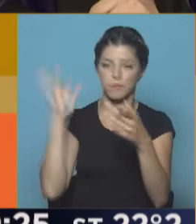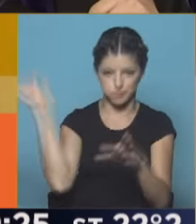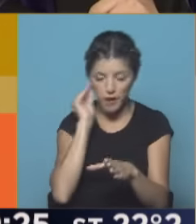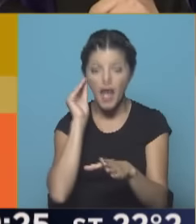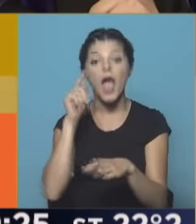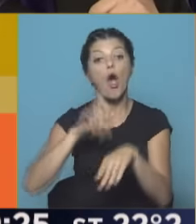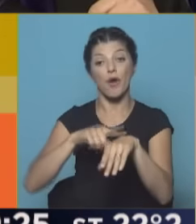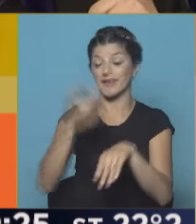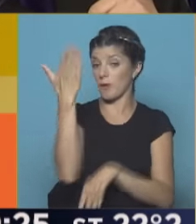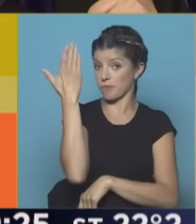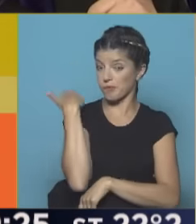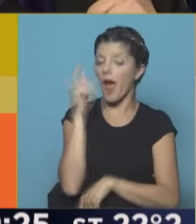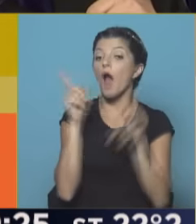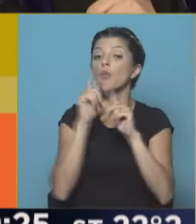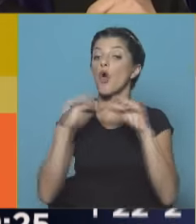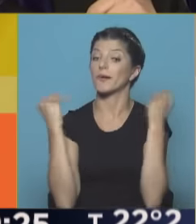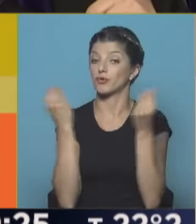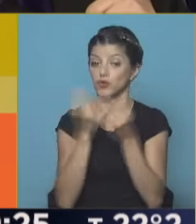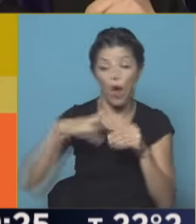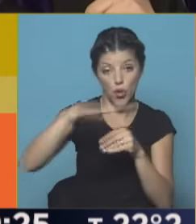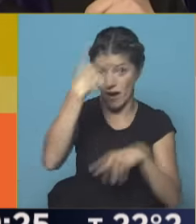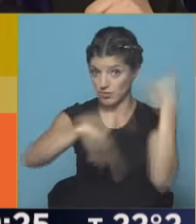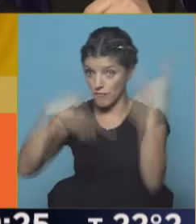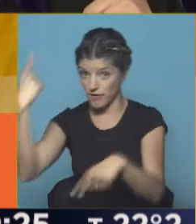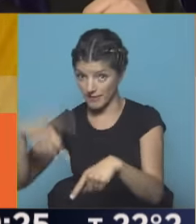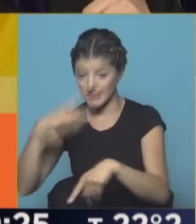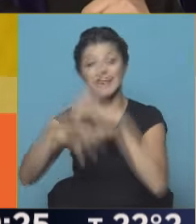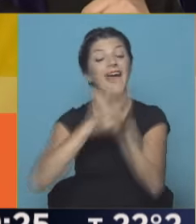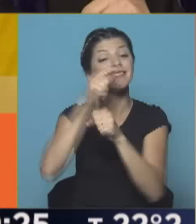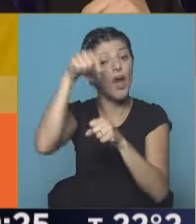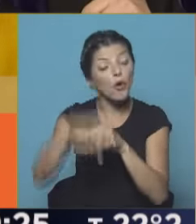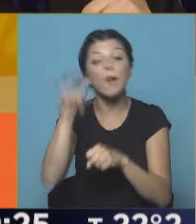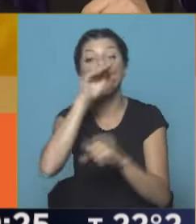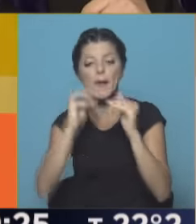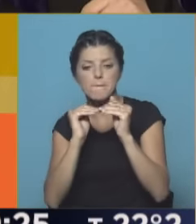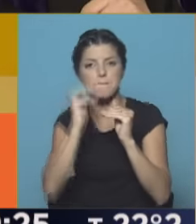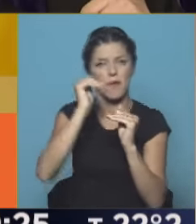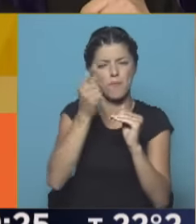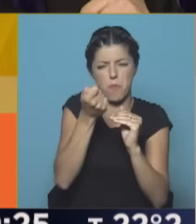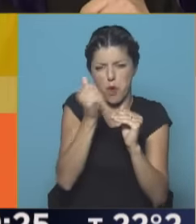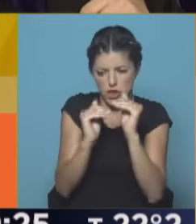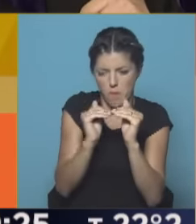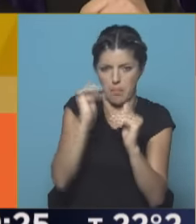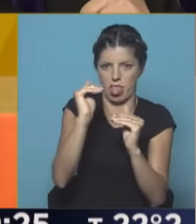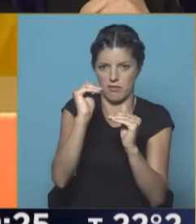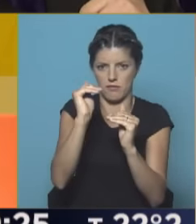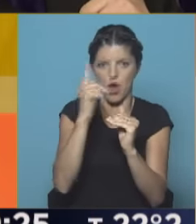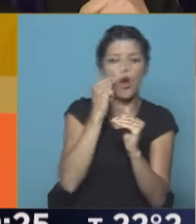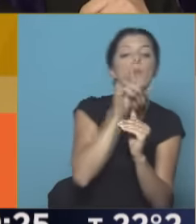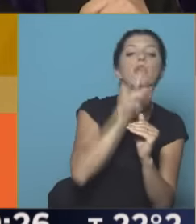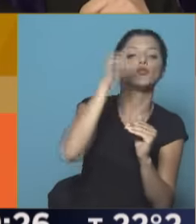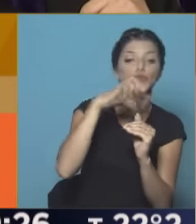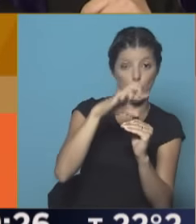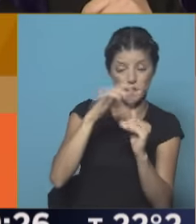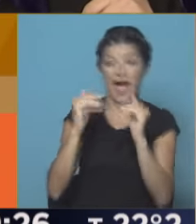algunos resultados anticipados en varios estados, lo que le han dado una leve diferencia a Hillary Clinton sobre Donald Trump. Venían muy